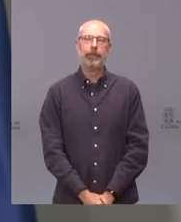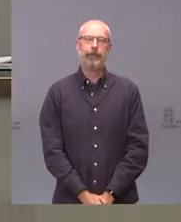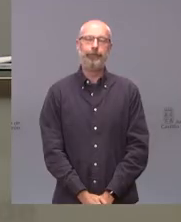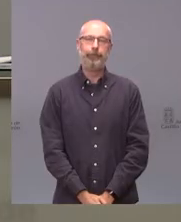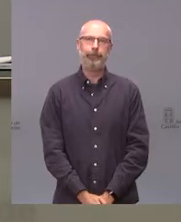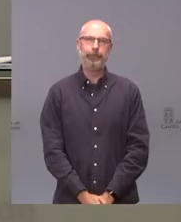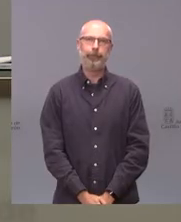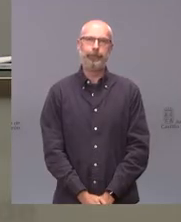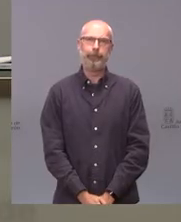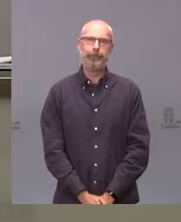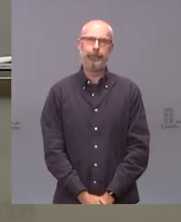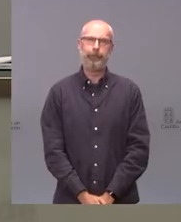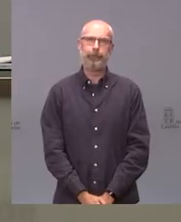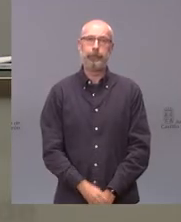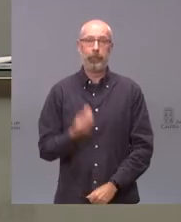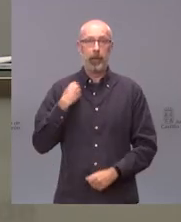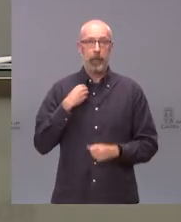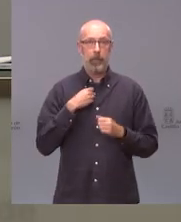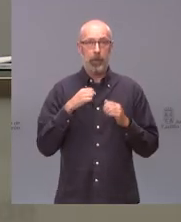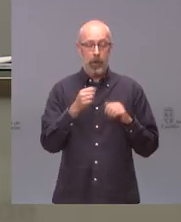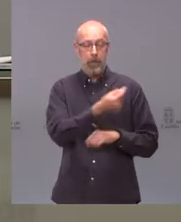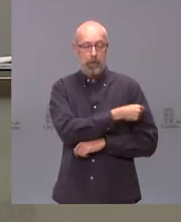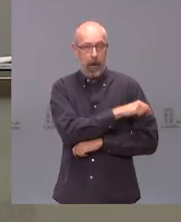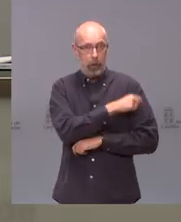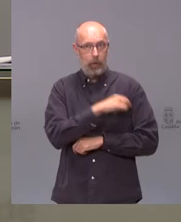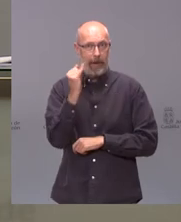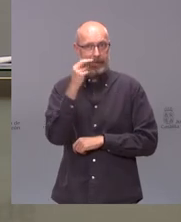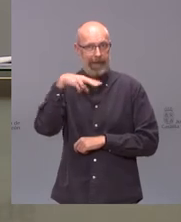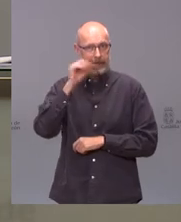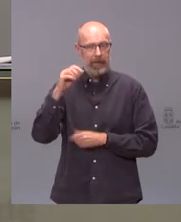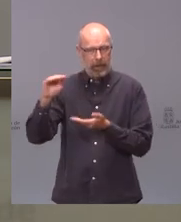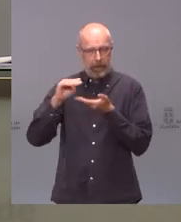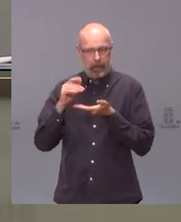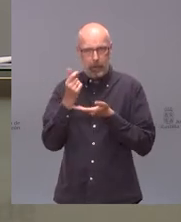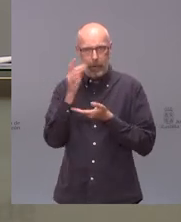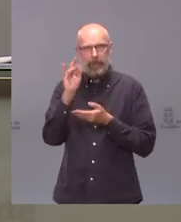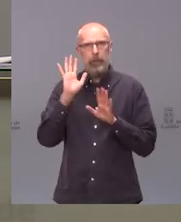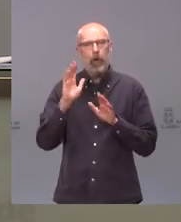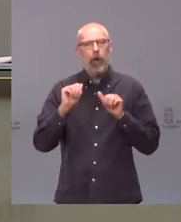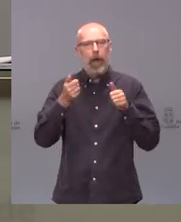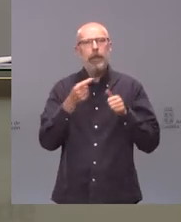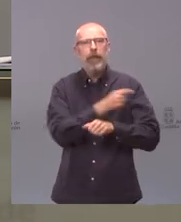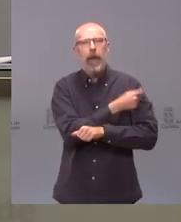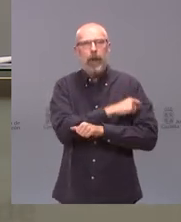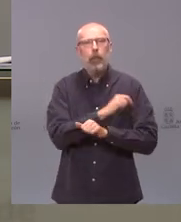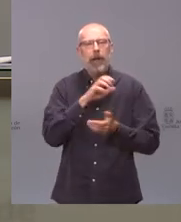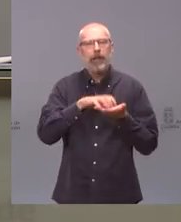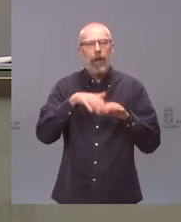Antes nos ha dicho que la presencia de la vacuna de Janssen es bastante marginal pero ¿nos puede aclarar cuándo se va a empezar a administrar en Castilla y León o si ha empezado?